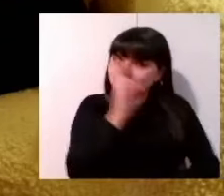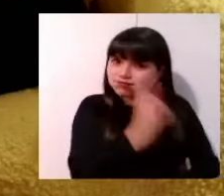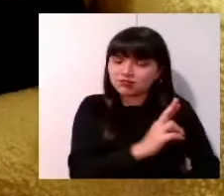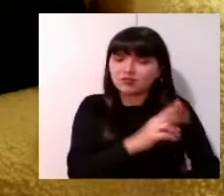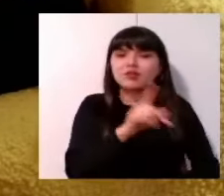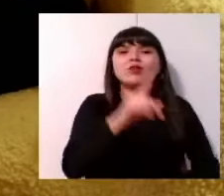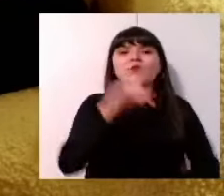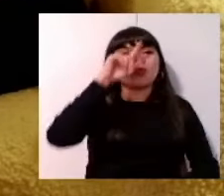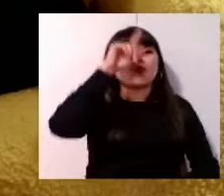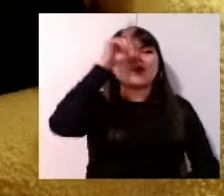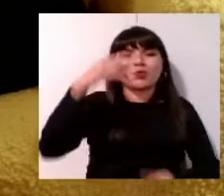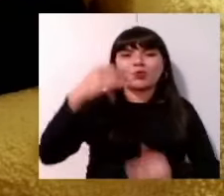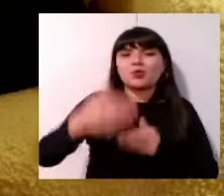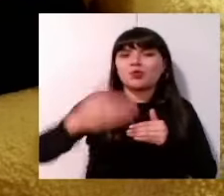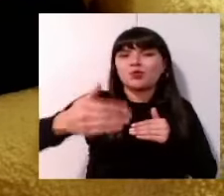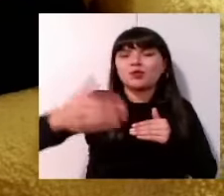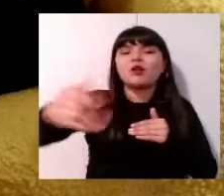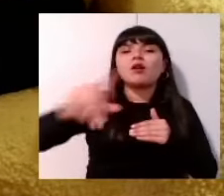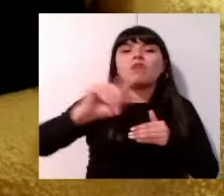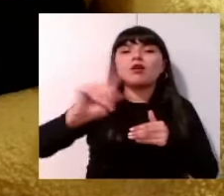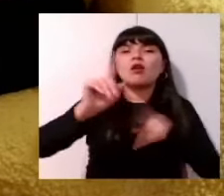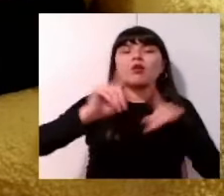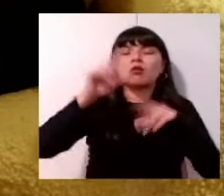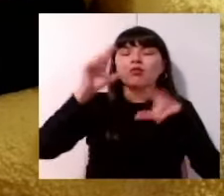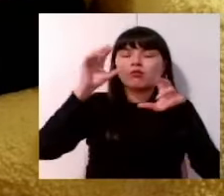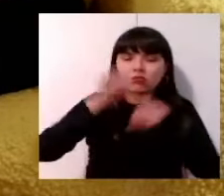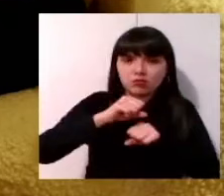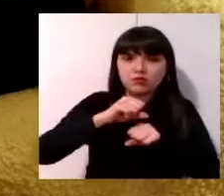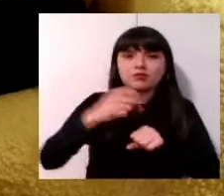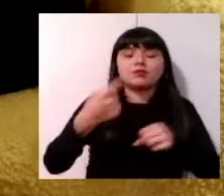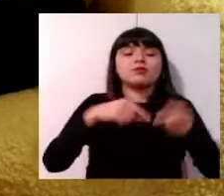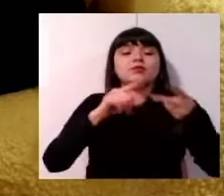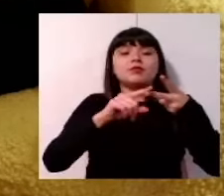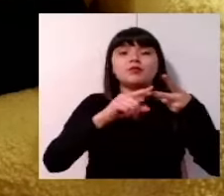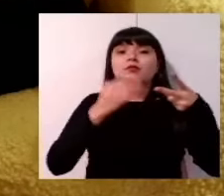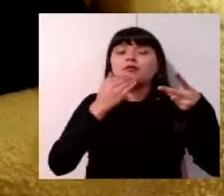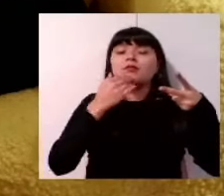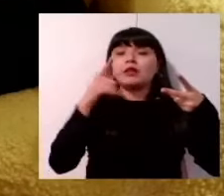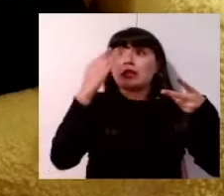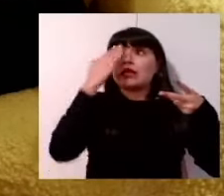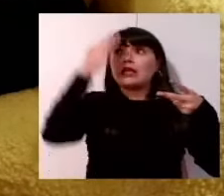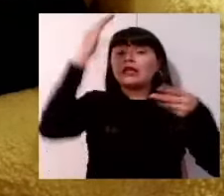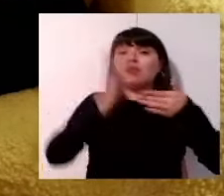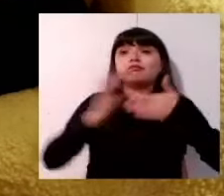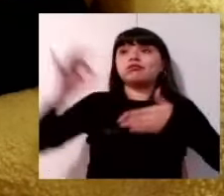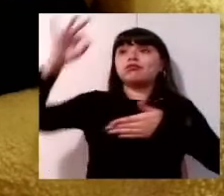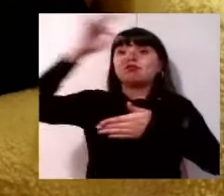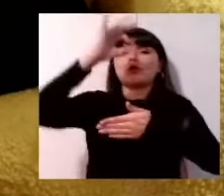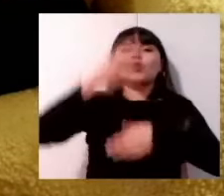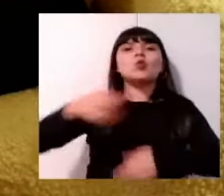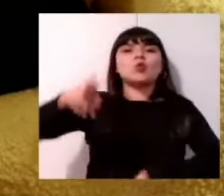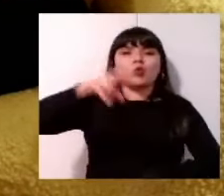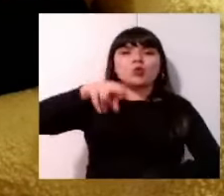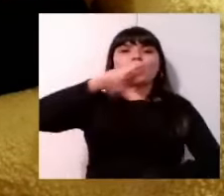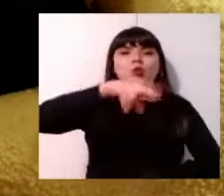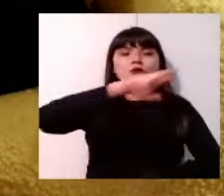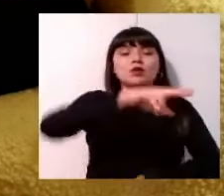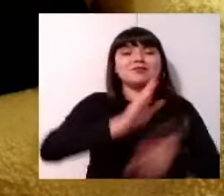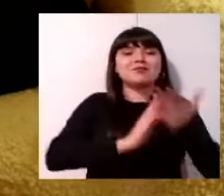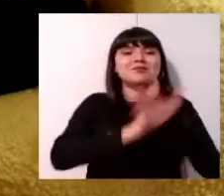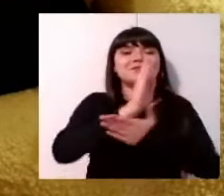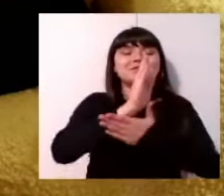las ventanas de sueño. Tener una rutina diurna importantísima y que ojalá parta en la mañana con